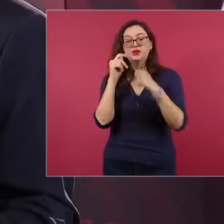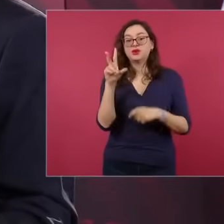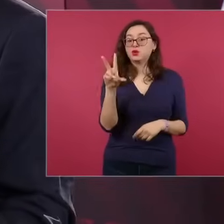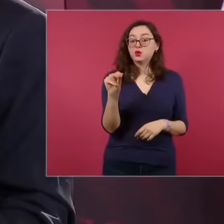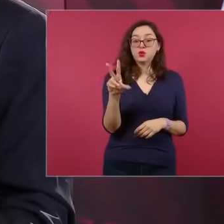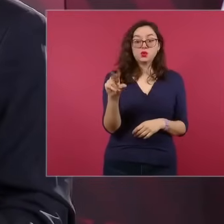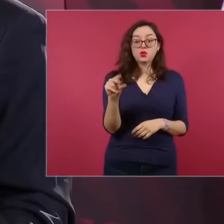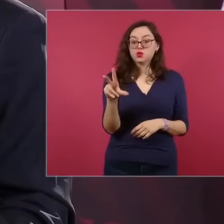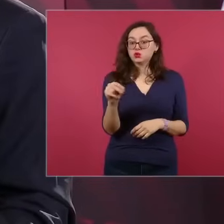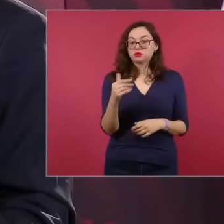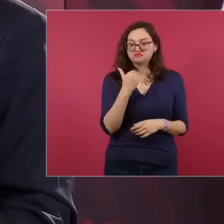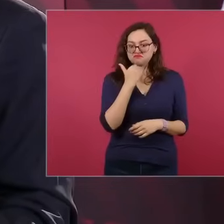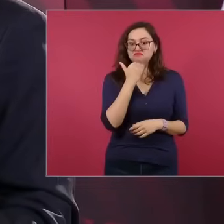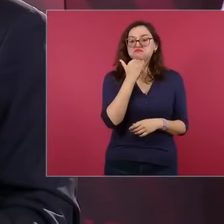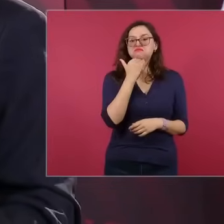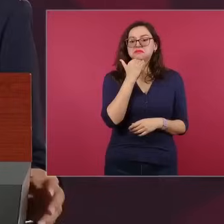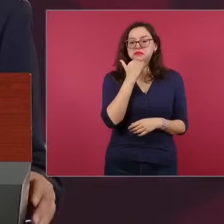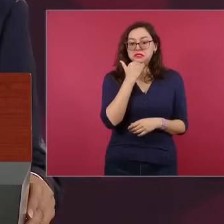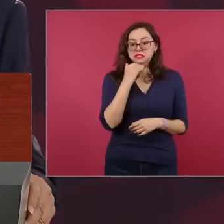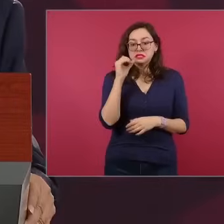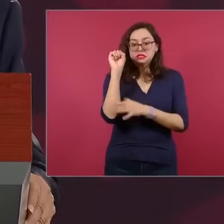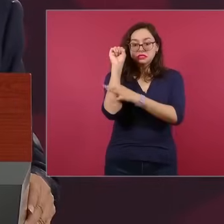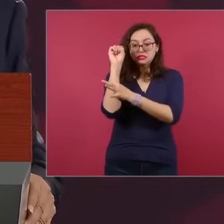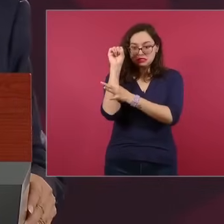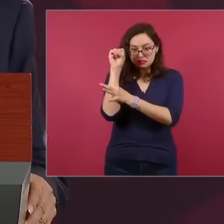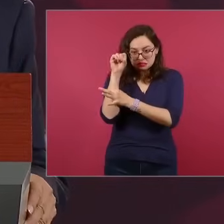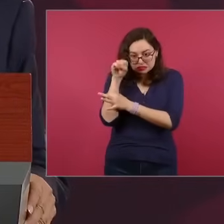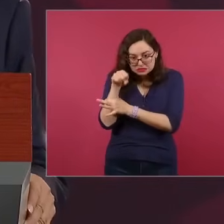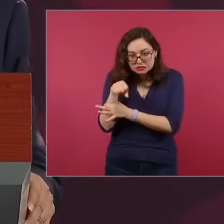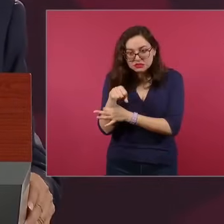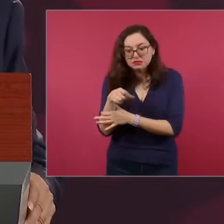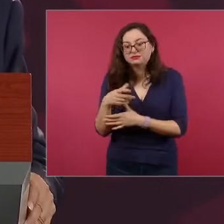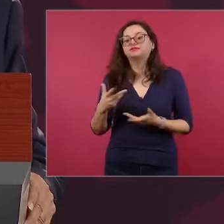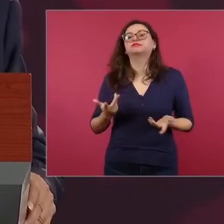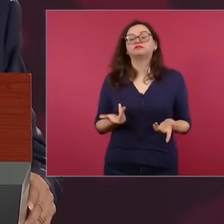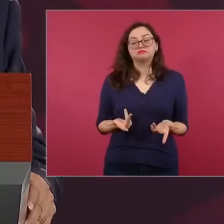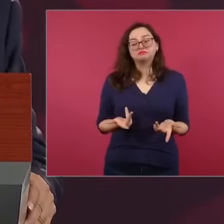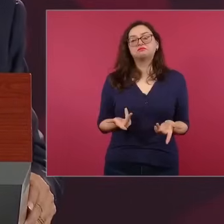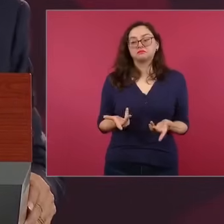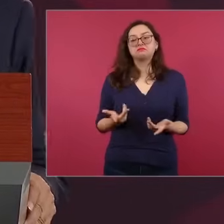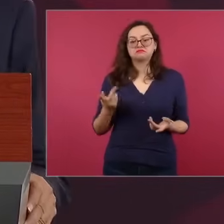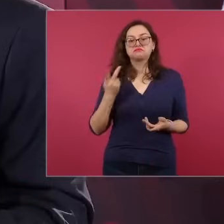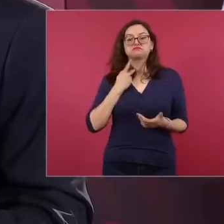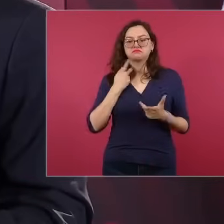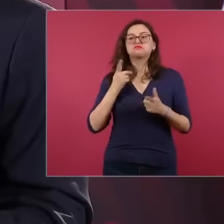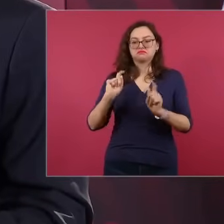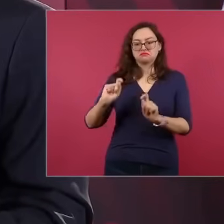dejando trozos de dignidad en el camino, porque cuando lleguen cualquiera les va a ningunear.